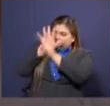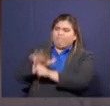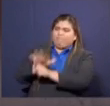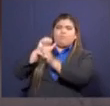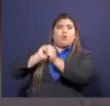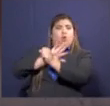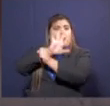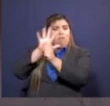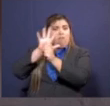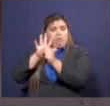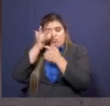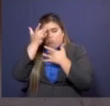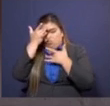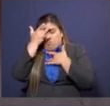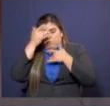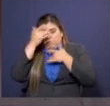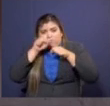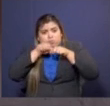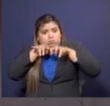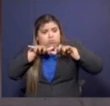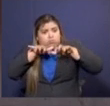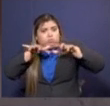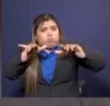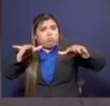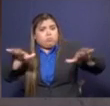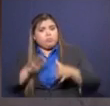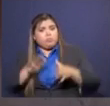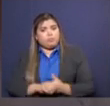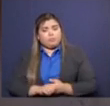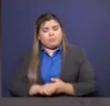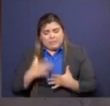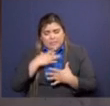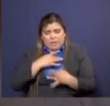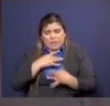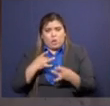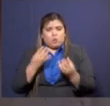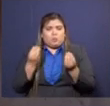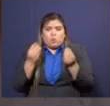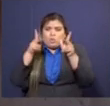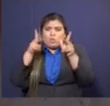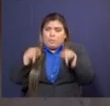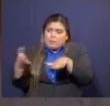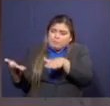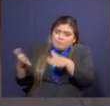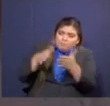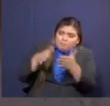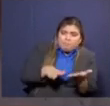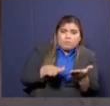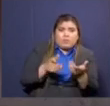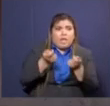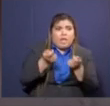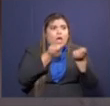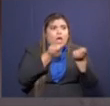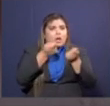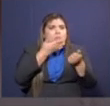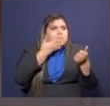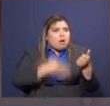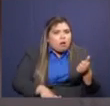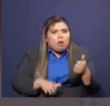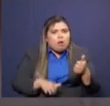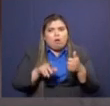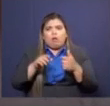Esto es una pandemia y sus efectos en la salud, en lo social y